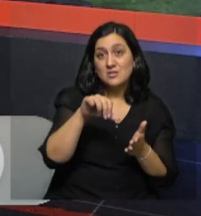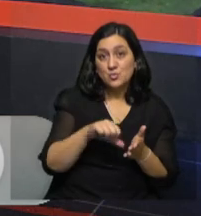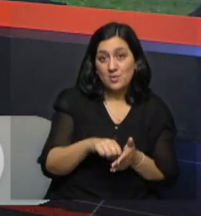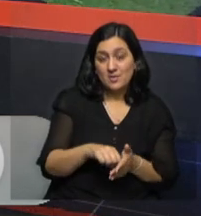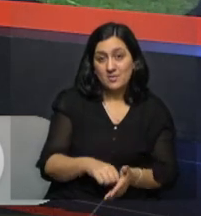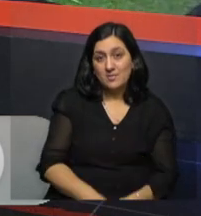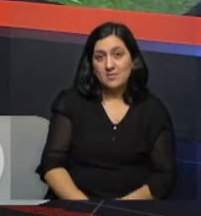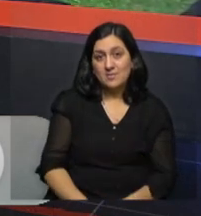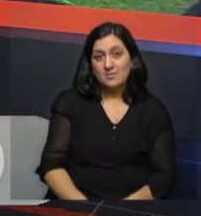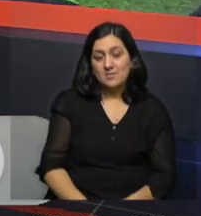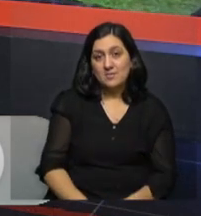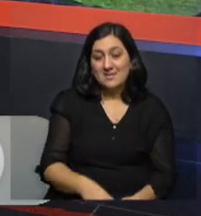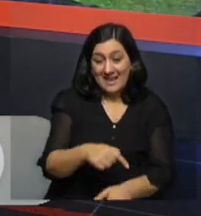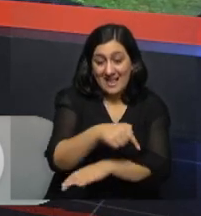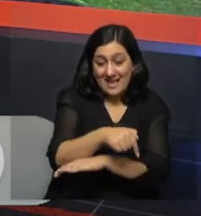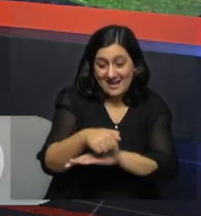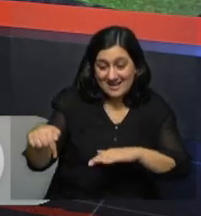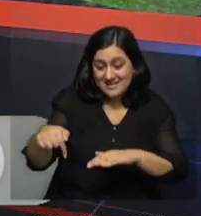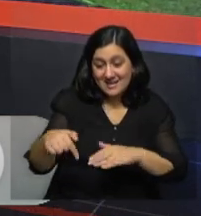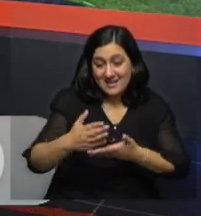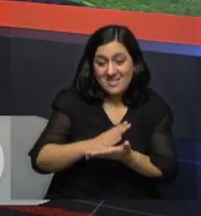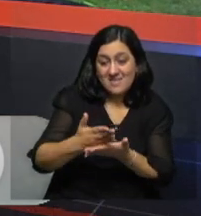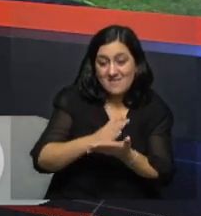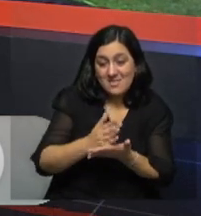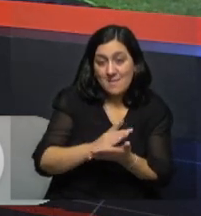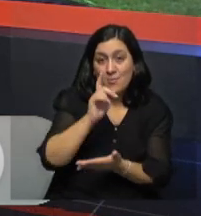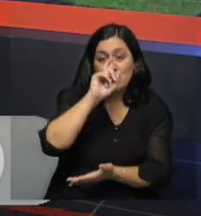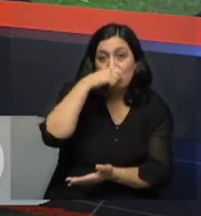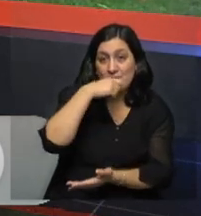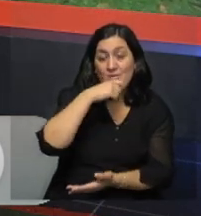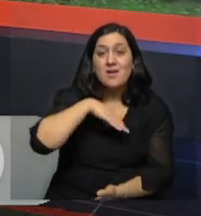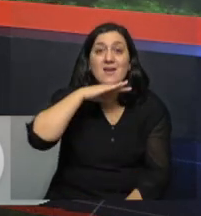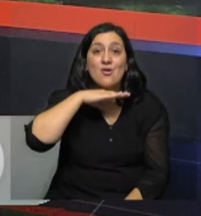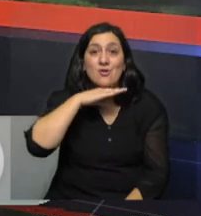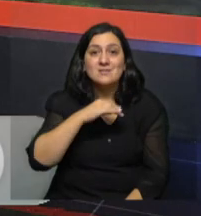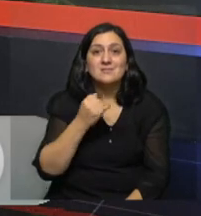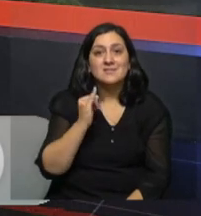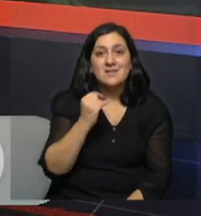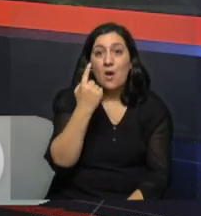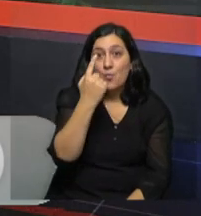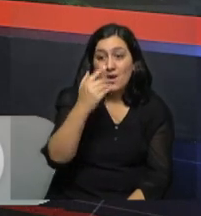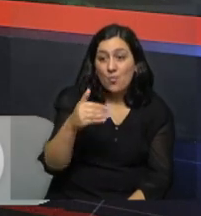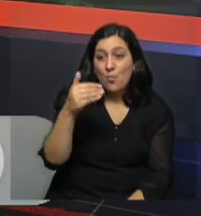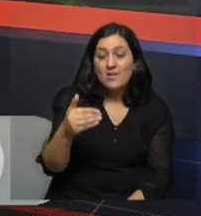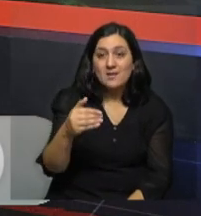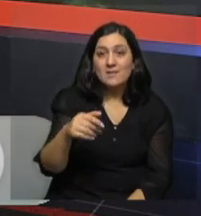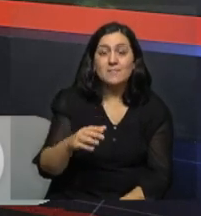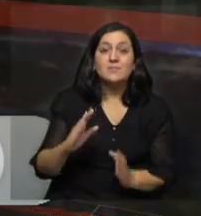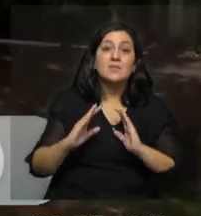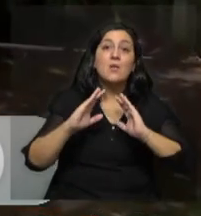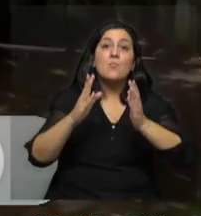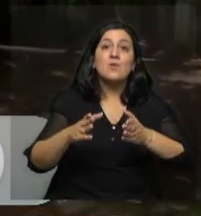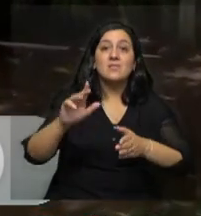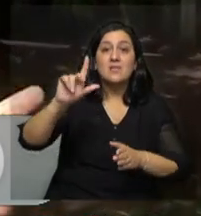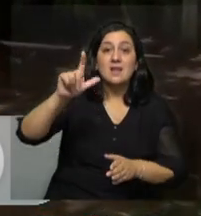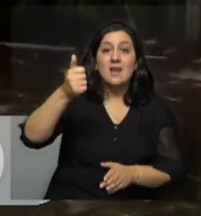tablado y está la raya que divide Montevideo con Canelones. Es impresionante. Exactamente, estamos a una cuadra del puente de La Paz, que después cruzás el